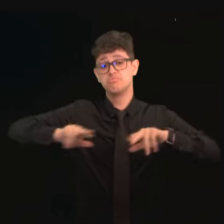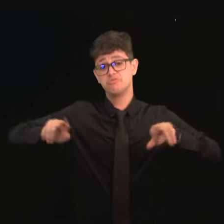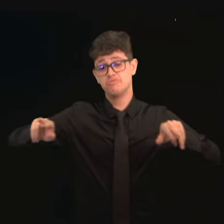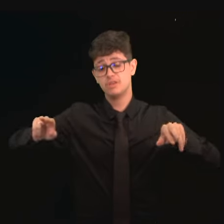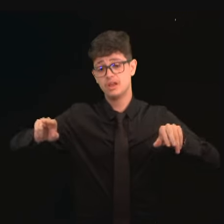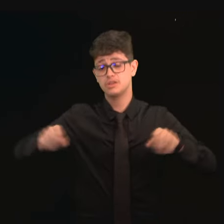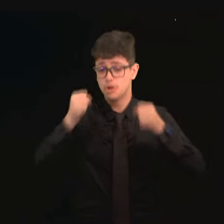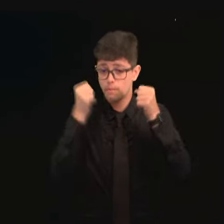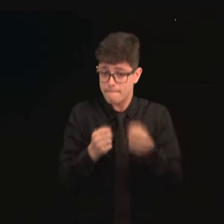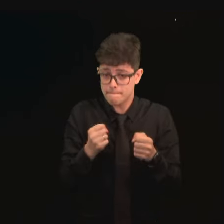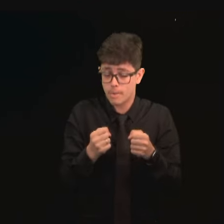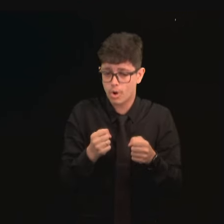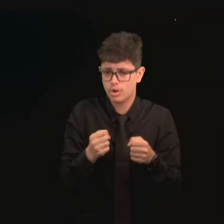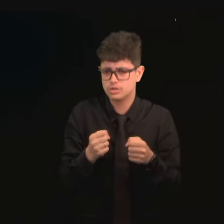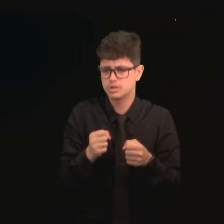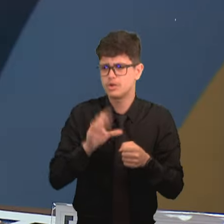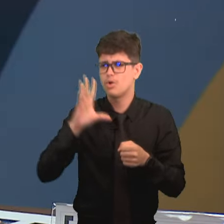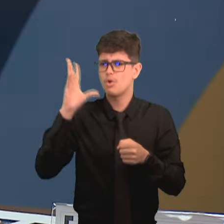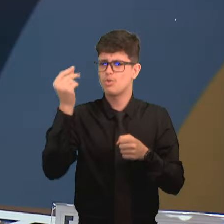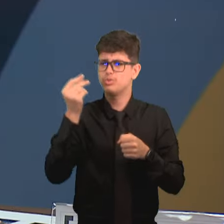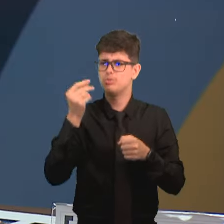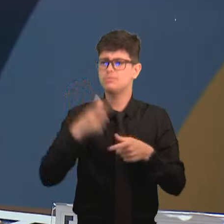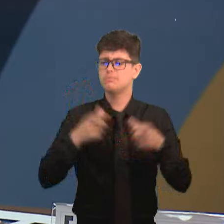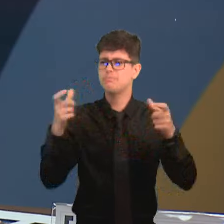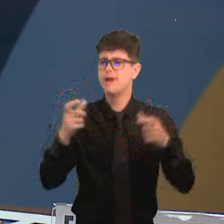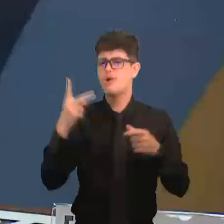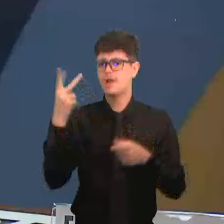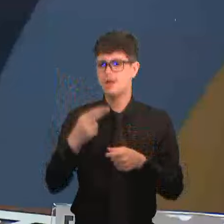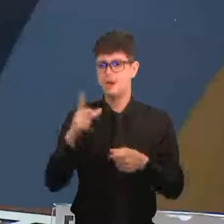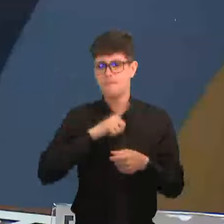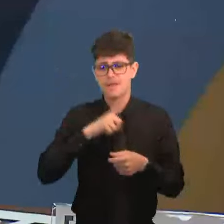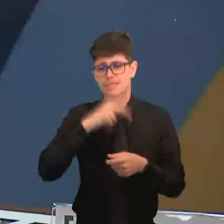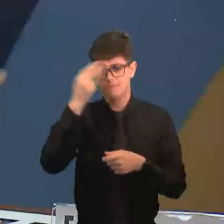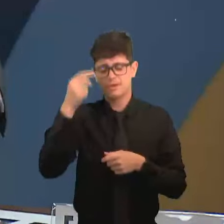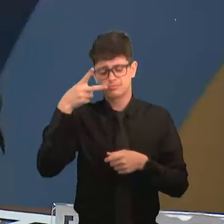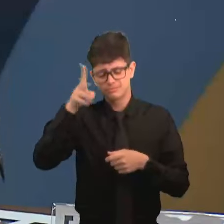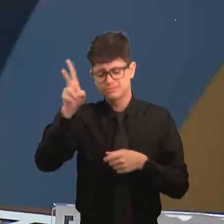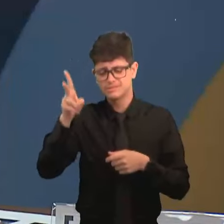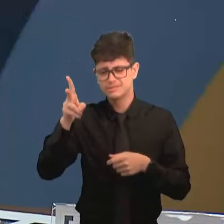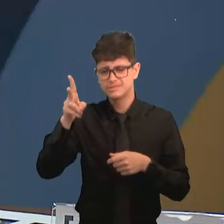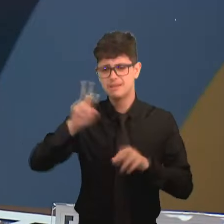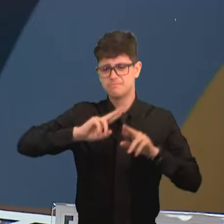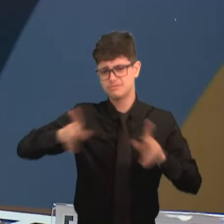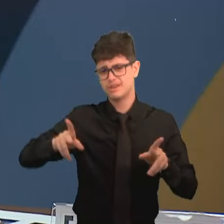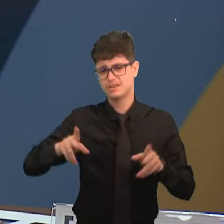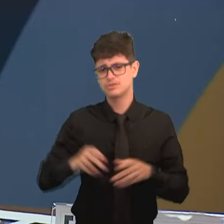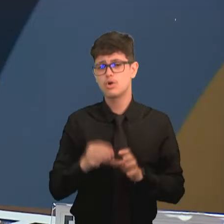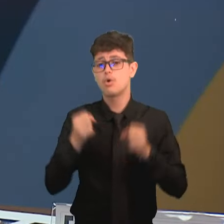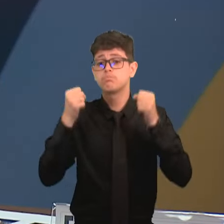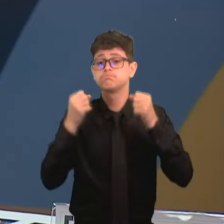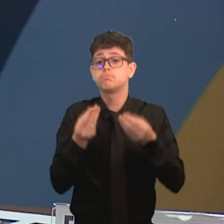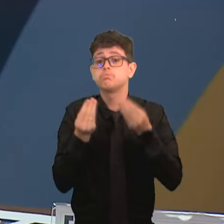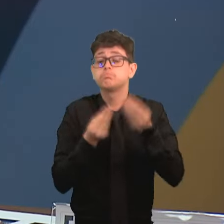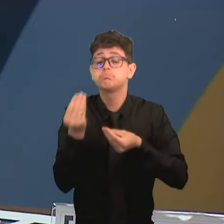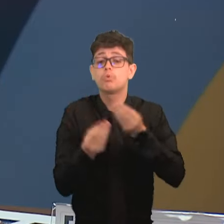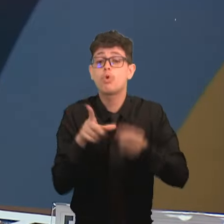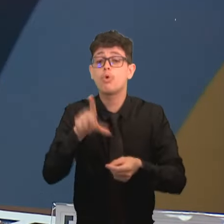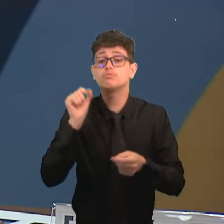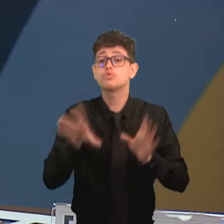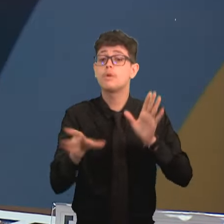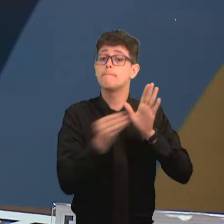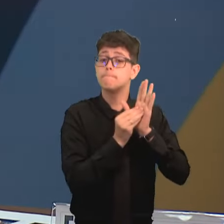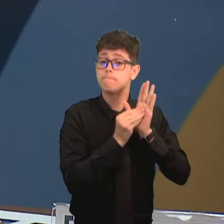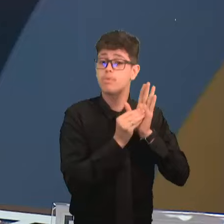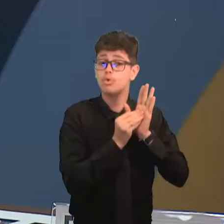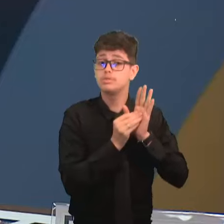así se presenta el mismo desempeño mediano en una tarea de clasificación o generación. Pero ¿cuál modelo escoger? ¿Cuál modelo usted va a